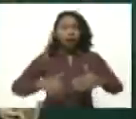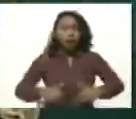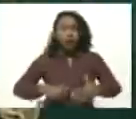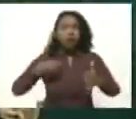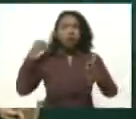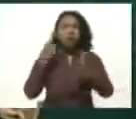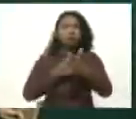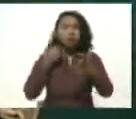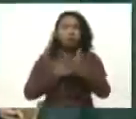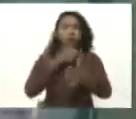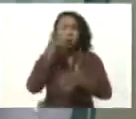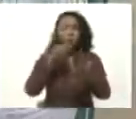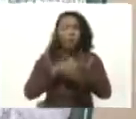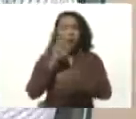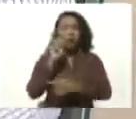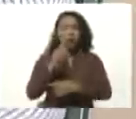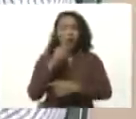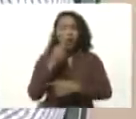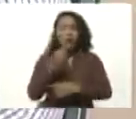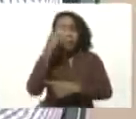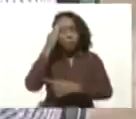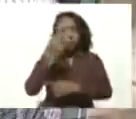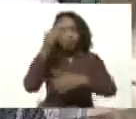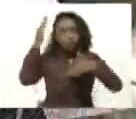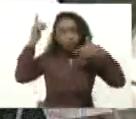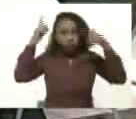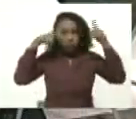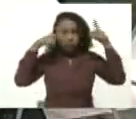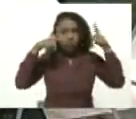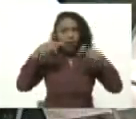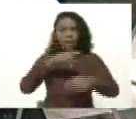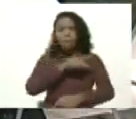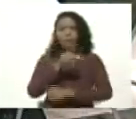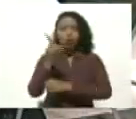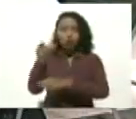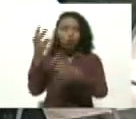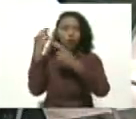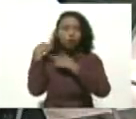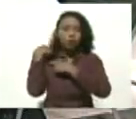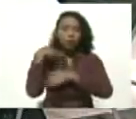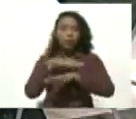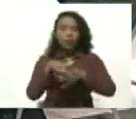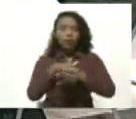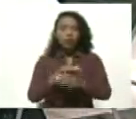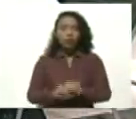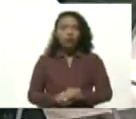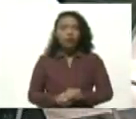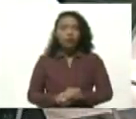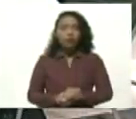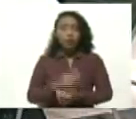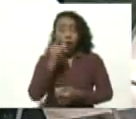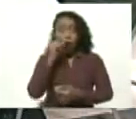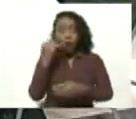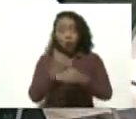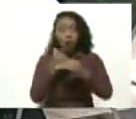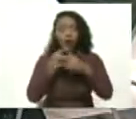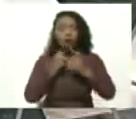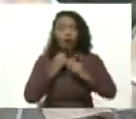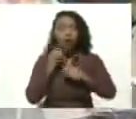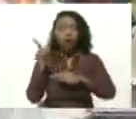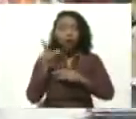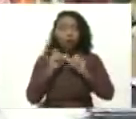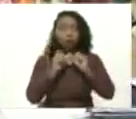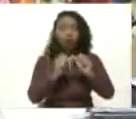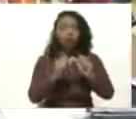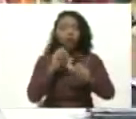batalla, 2001, lo nombró el comandante Chávez ministro, de hombres como Aristóbulo. Y bueno, su